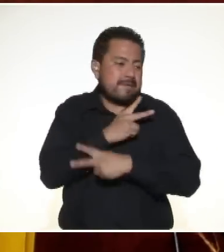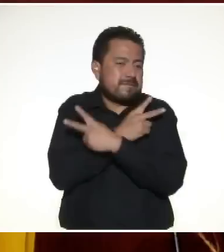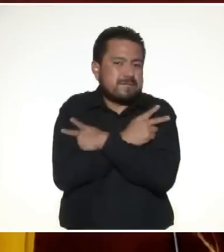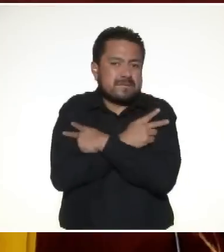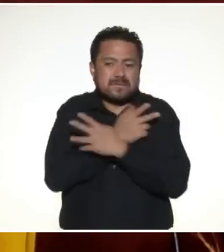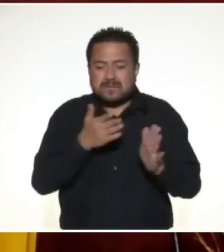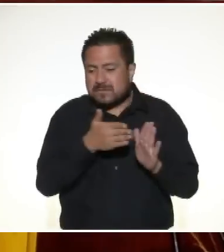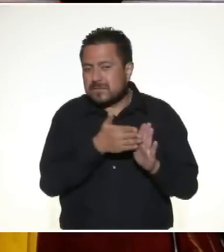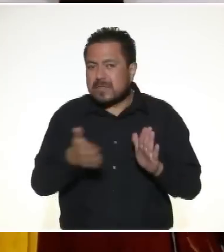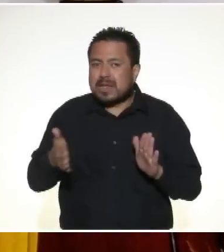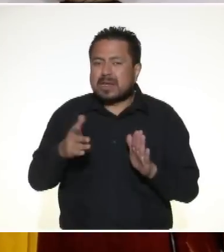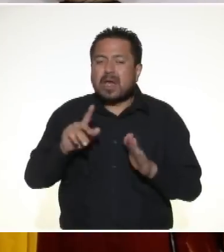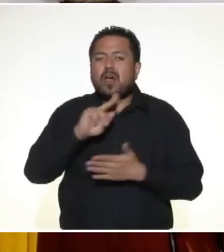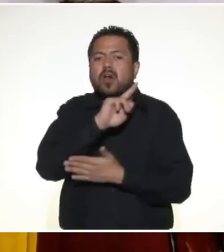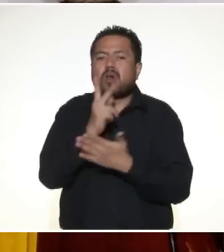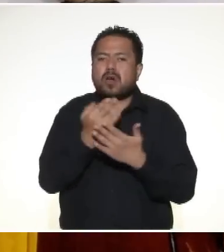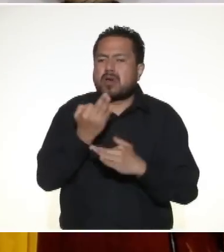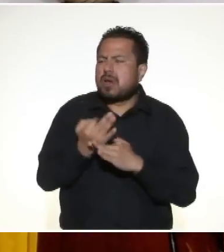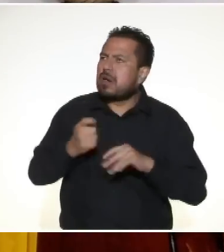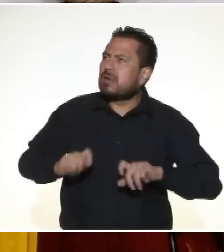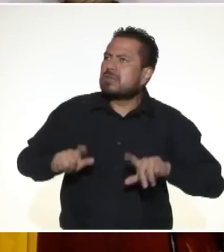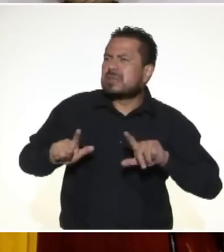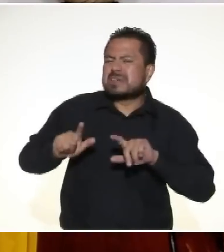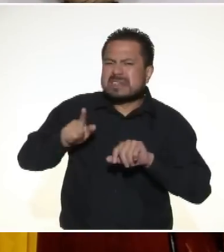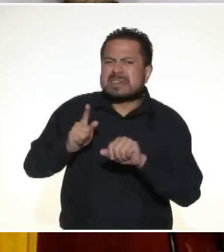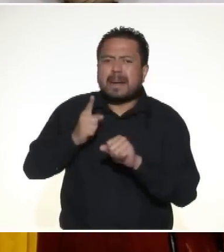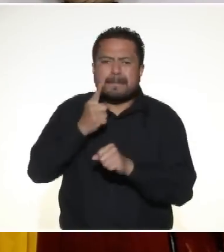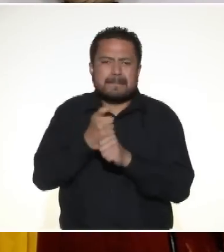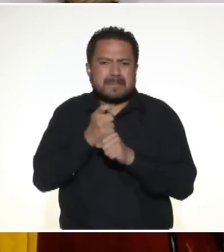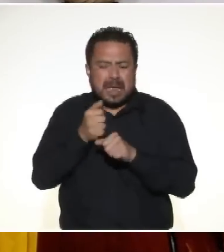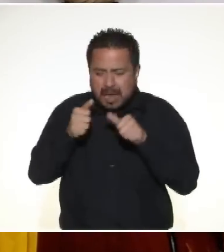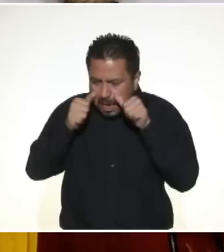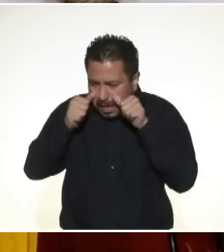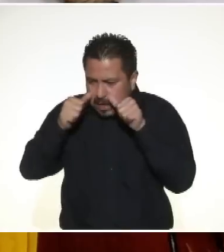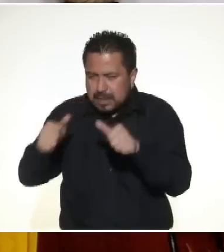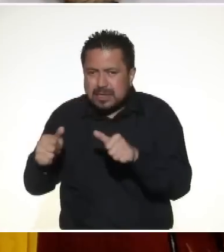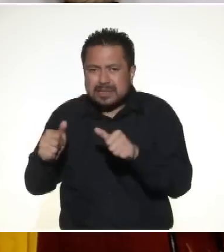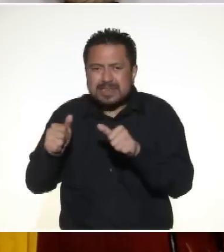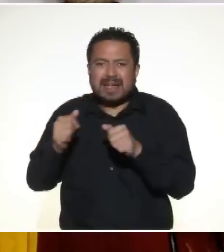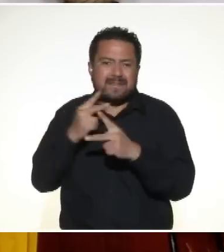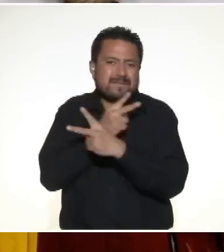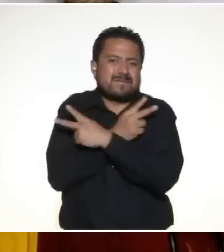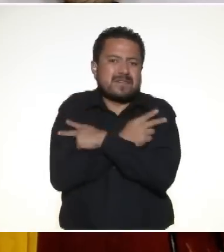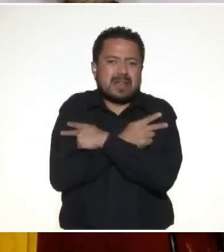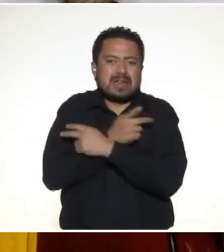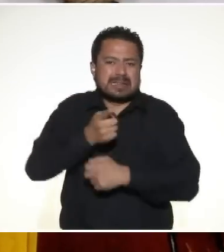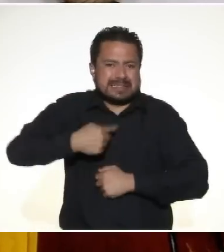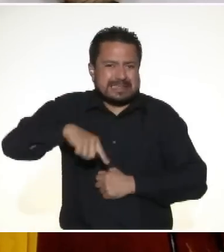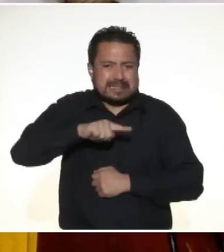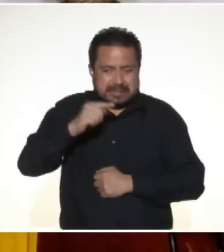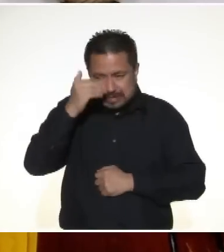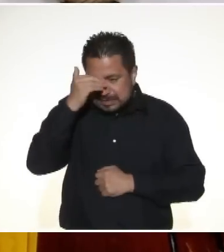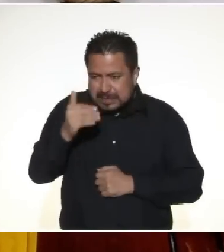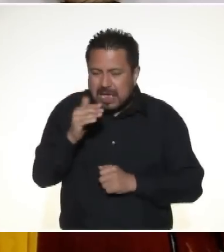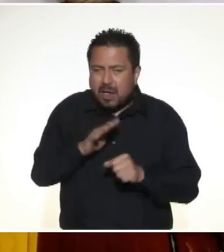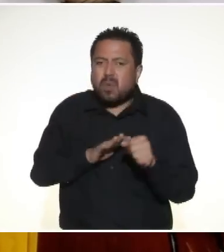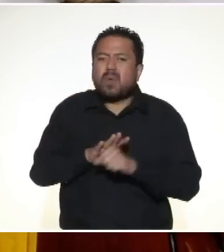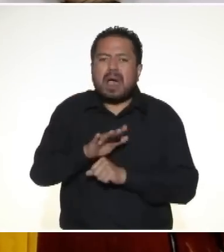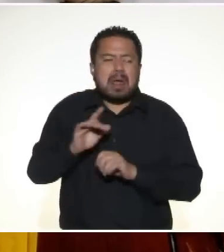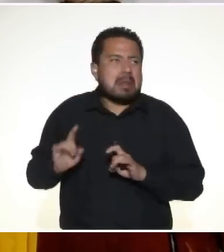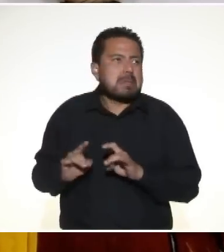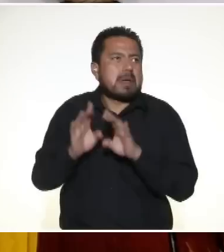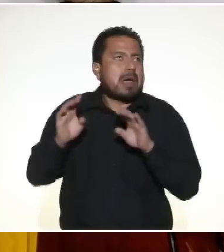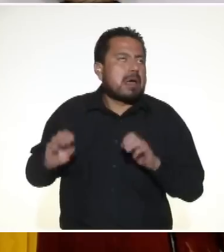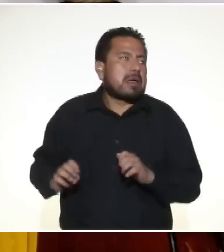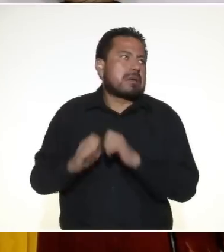vacaciones. Entonces el programa del día de hoy nos vamos a enfocar en primeros auxilios durante las vacaciones para que sepamos qué hacer, que no nos tome un